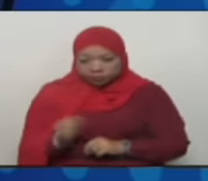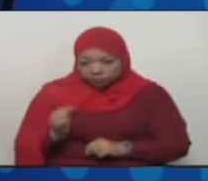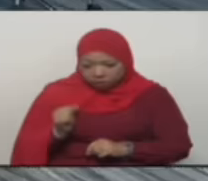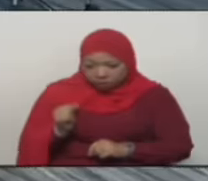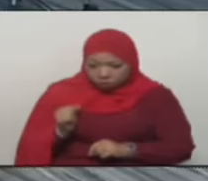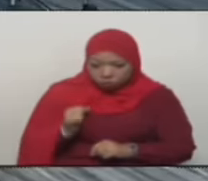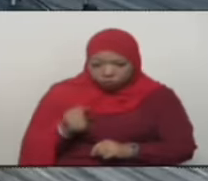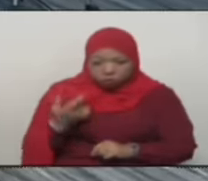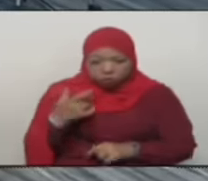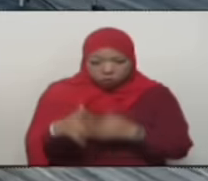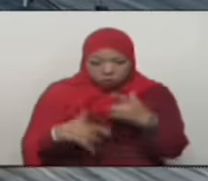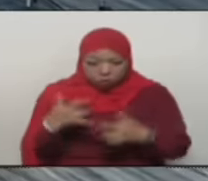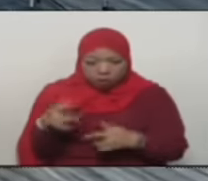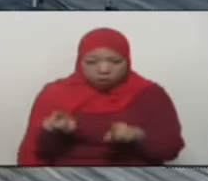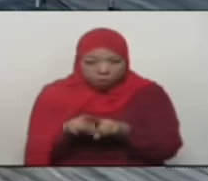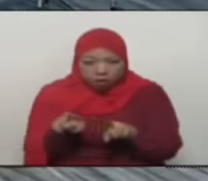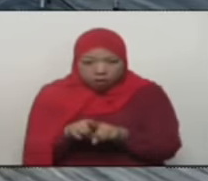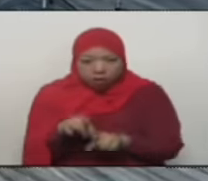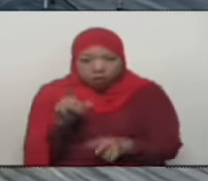elecciones, montaron los comanditos,